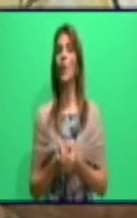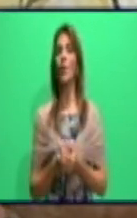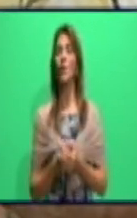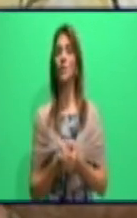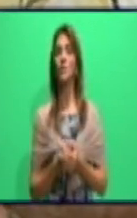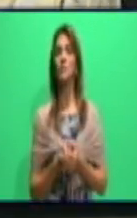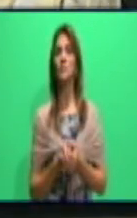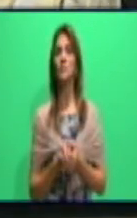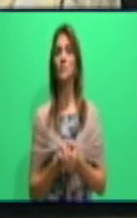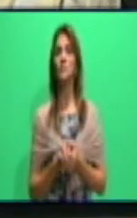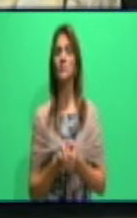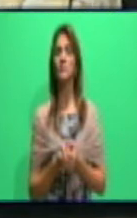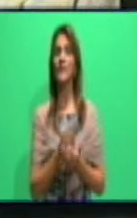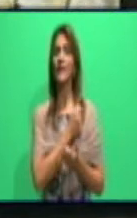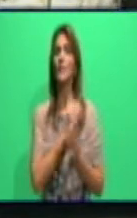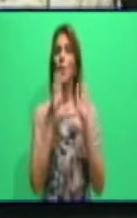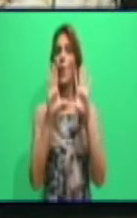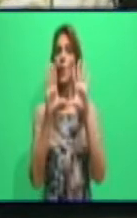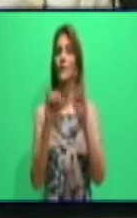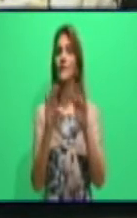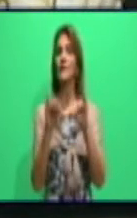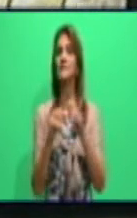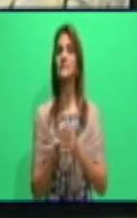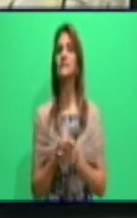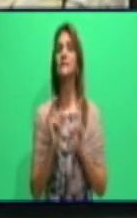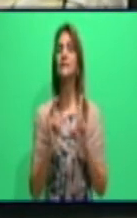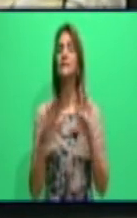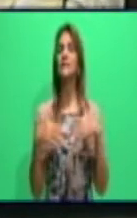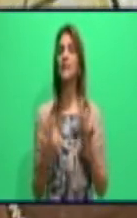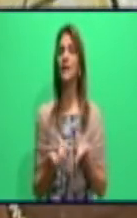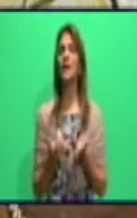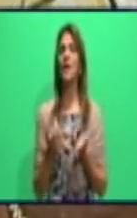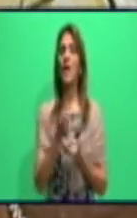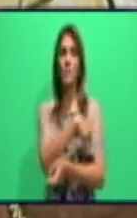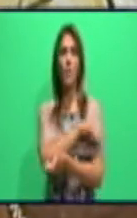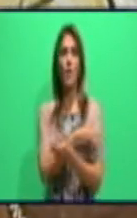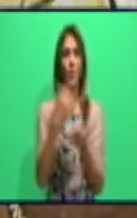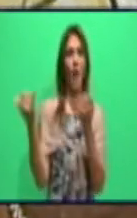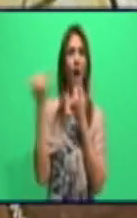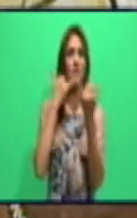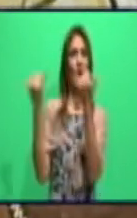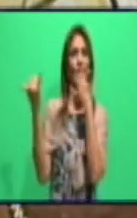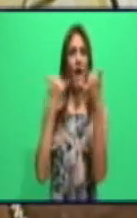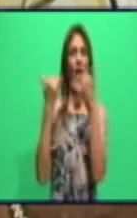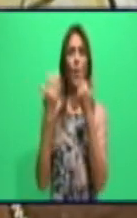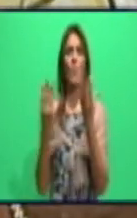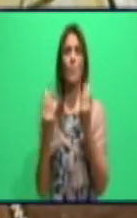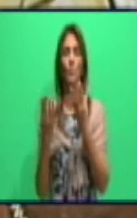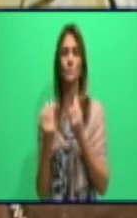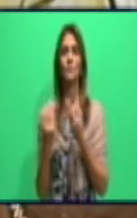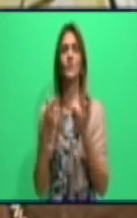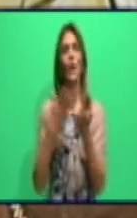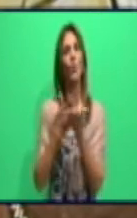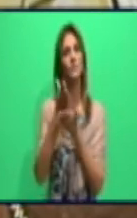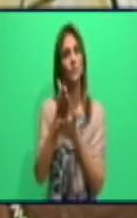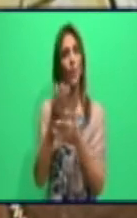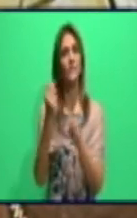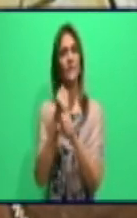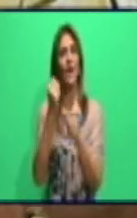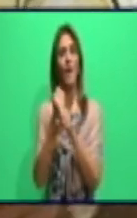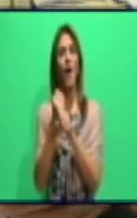deseamos informar porque nos ha estado llamando mucho a la población que seguimos el trabajo sobre el desvío de la resistencia en los talleres de la empresa